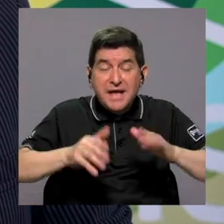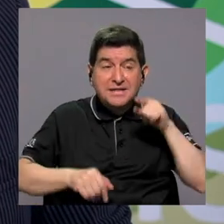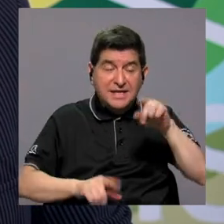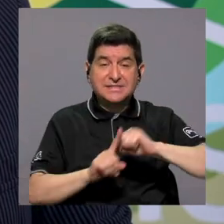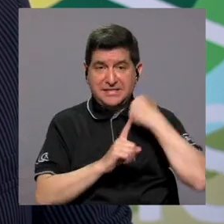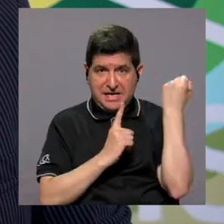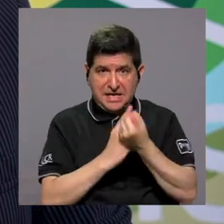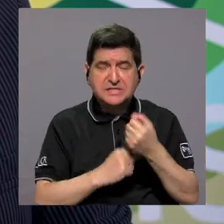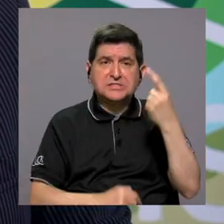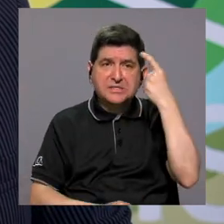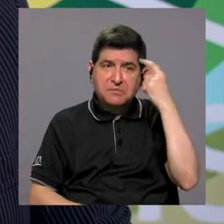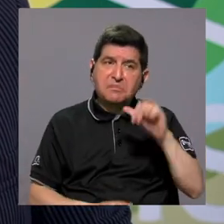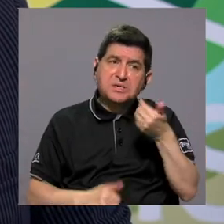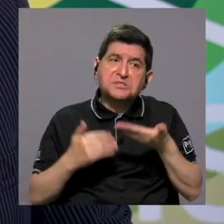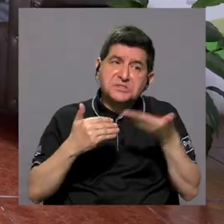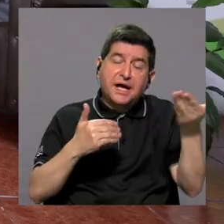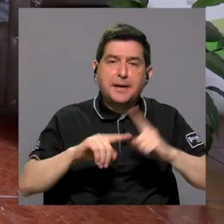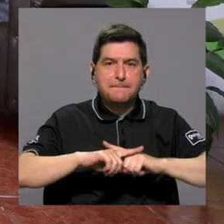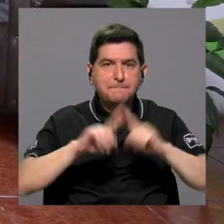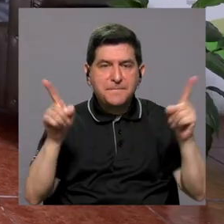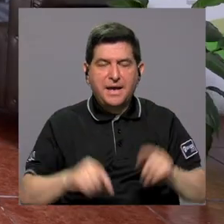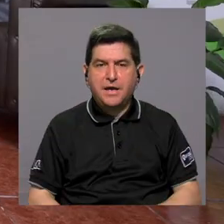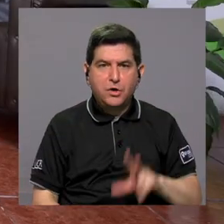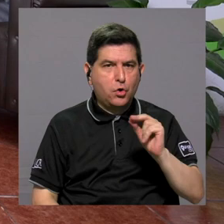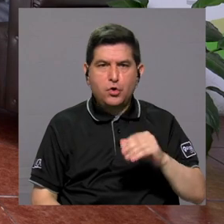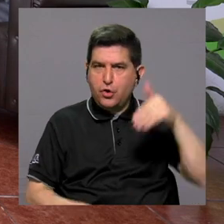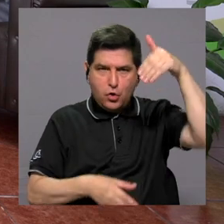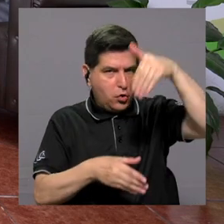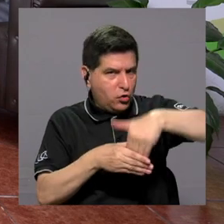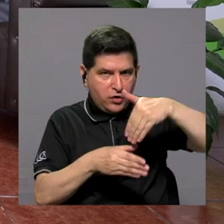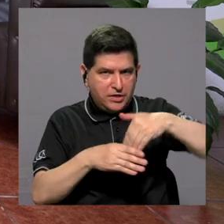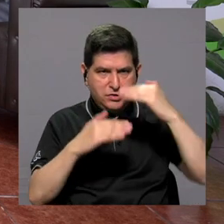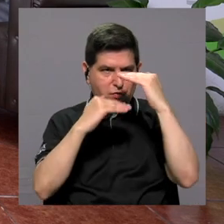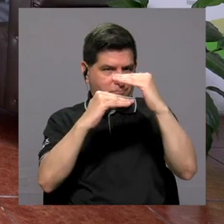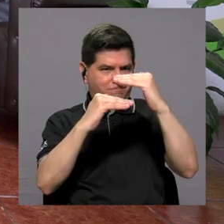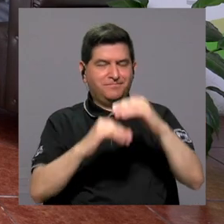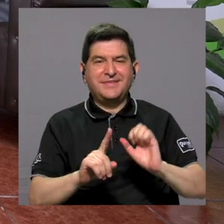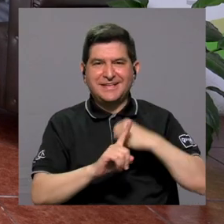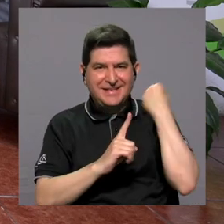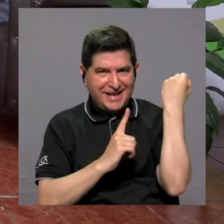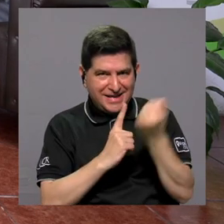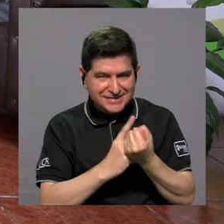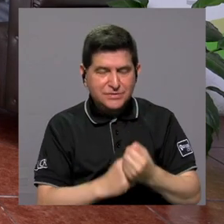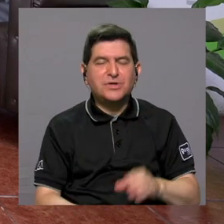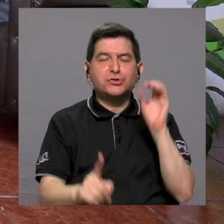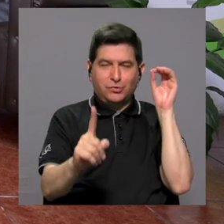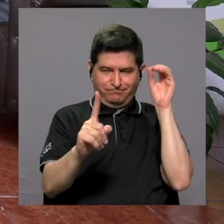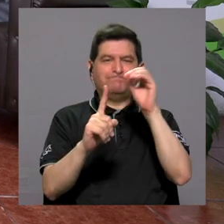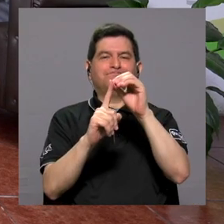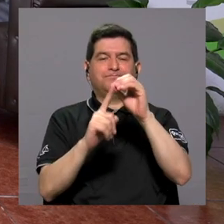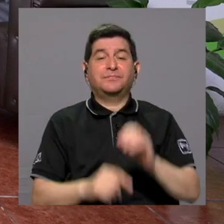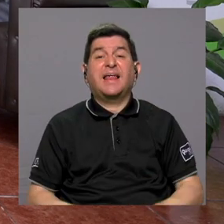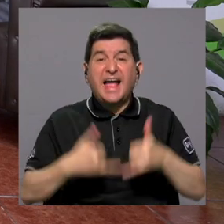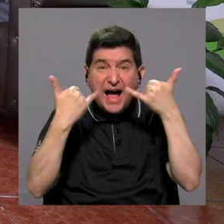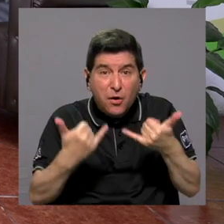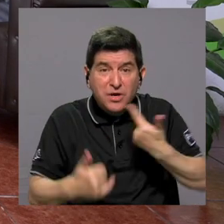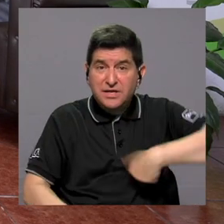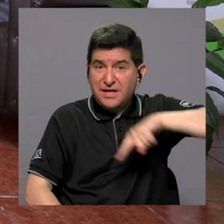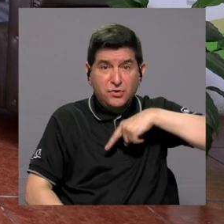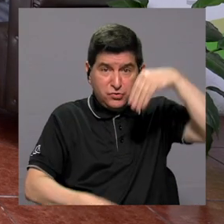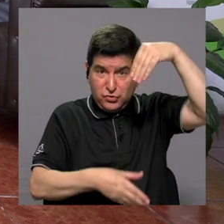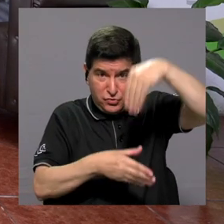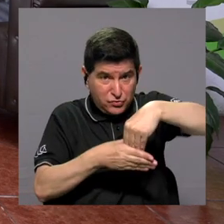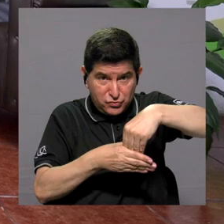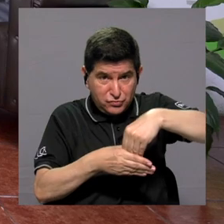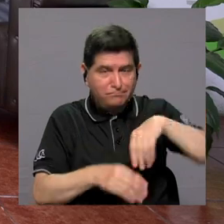margen ahí se puede pensar en otras cosas bien pero mientras no estemos en el margen ese ese será el objetivo y ahorita no estamos en el